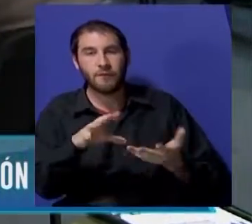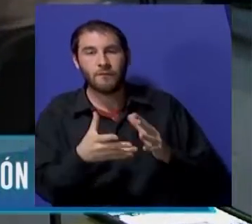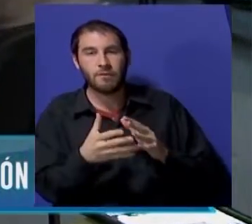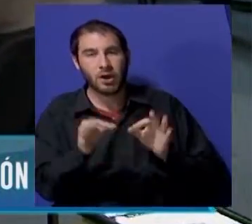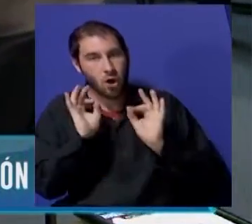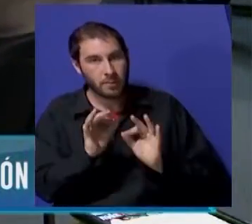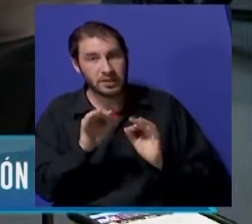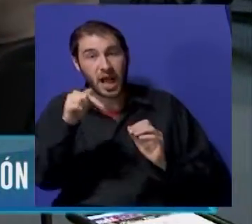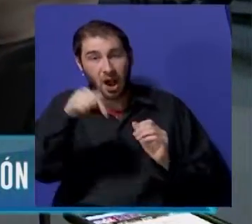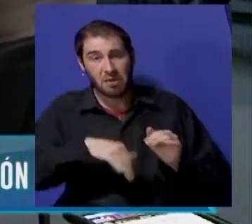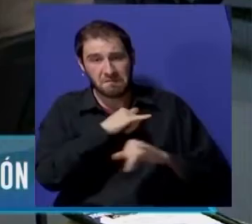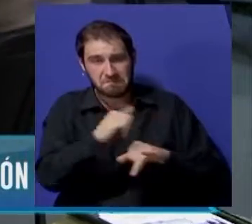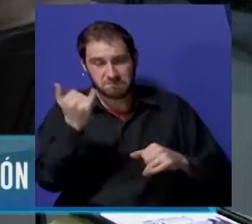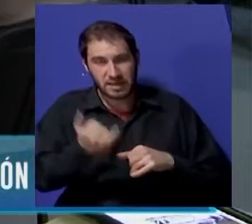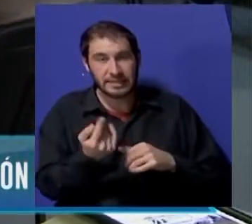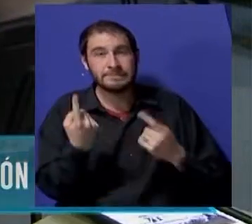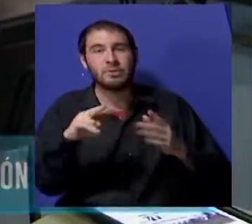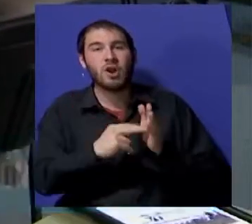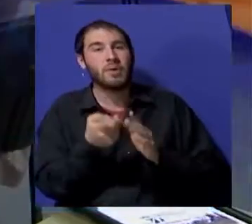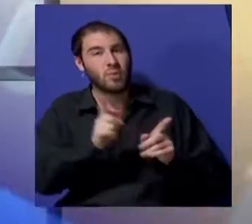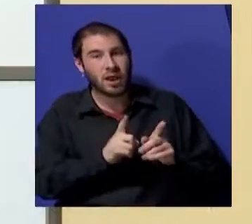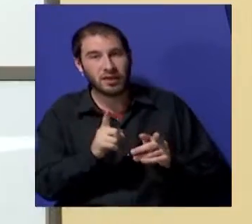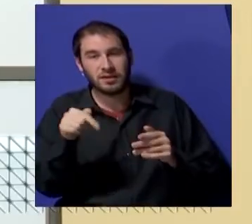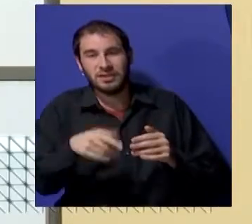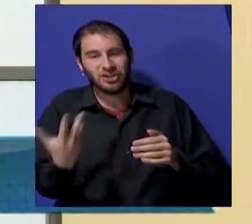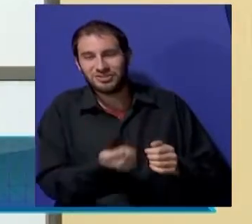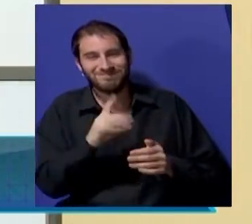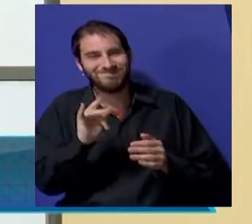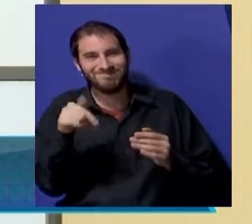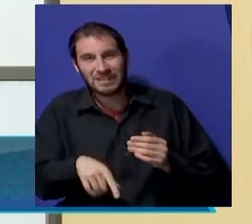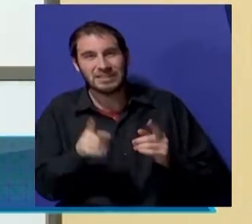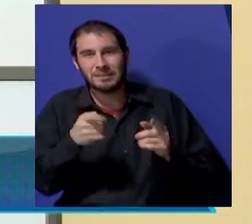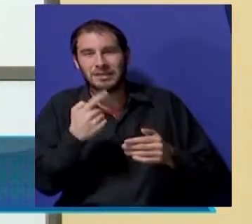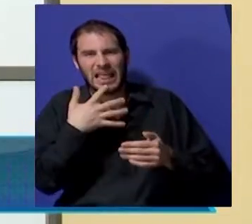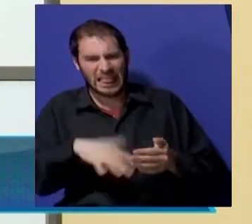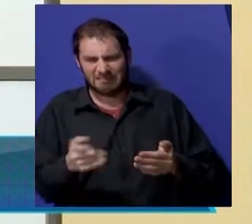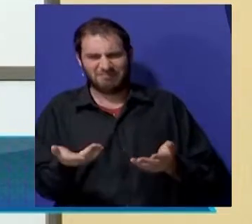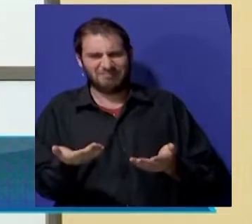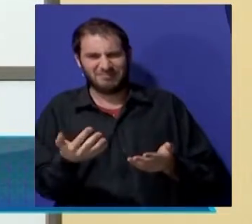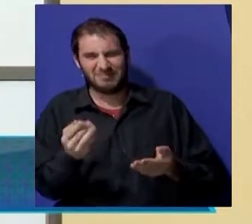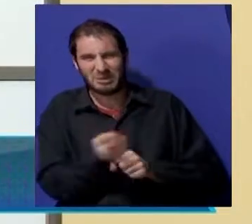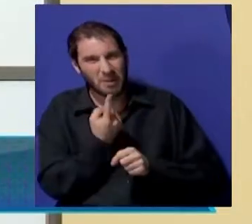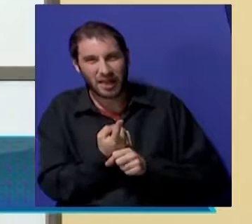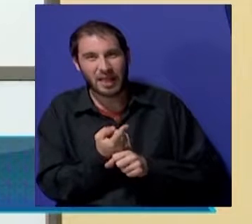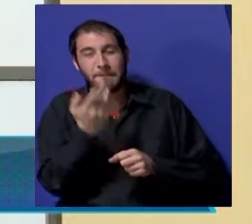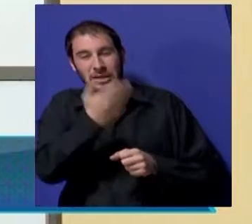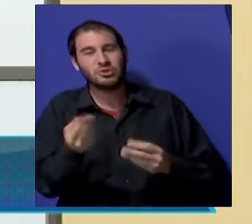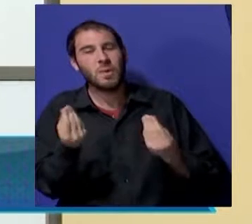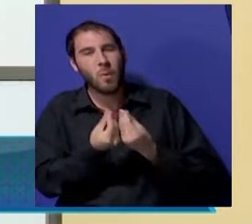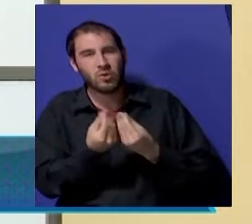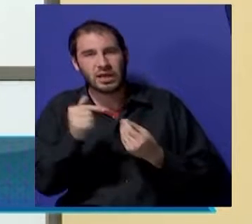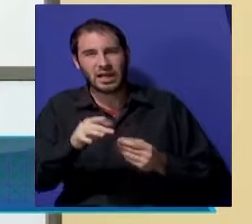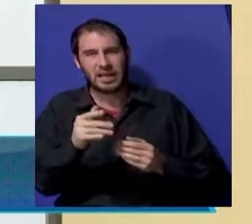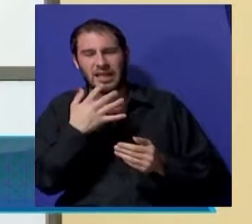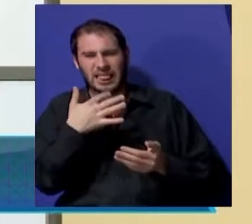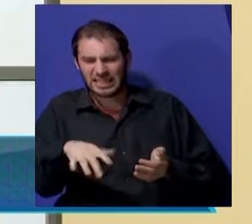amena. Hoy hay información. El problema es que es muy difícil acceso y muy difícil comprensión. Entonces, claro, la mayoría de las personas les